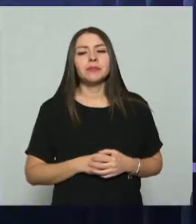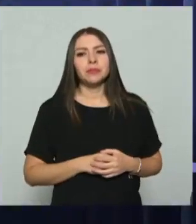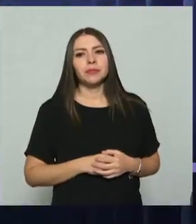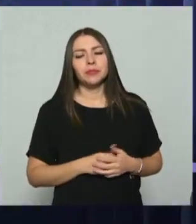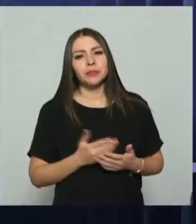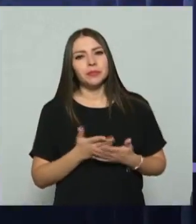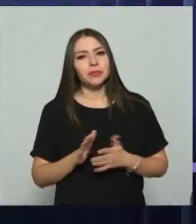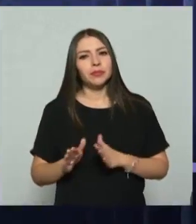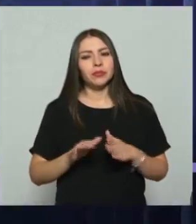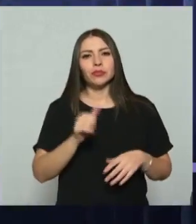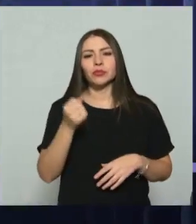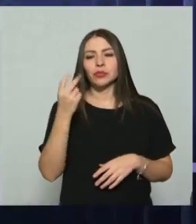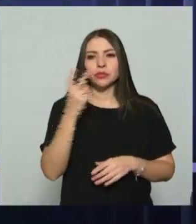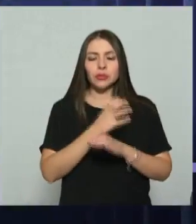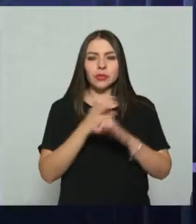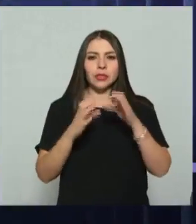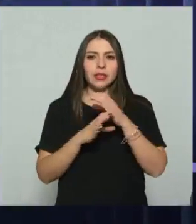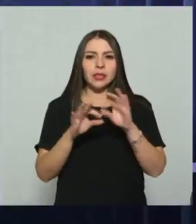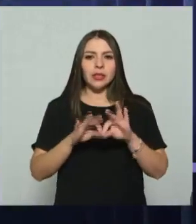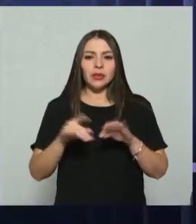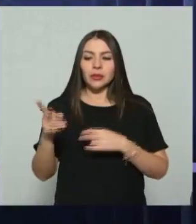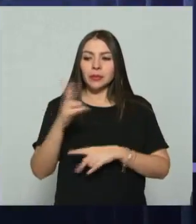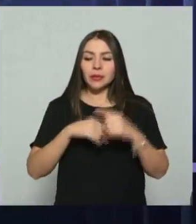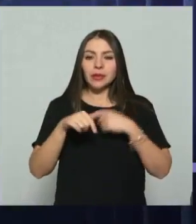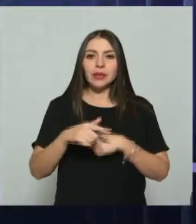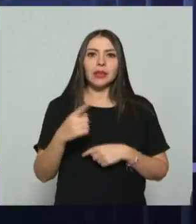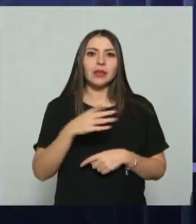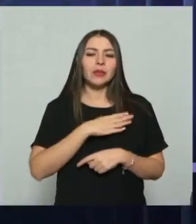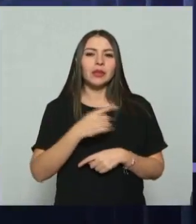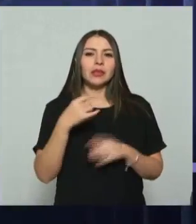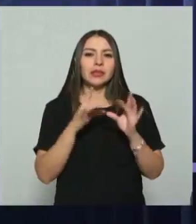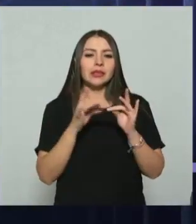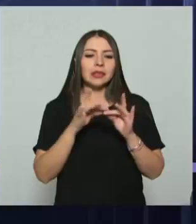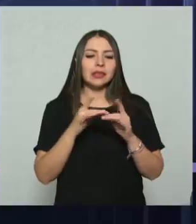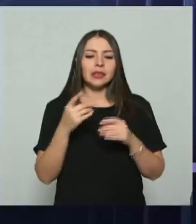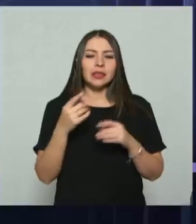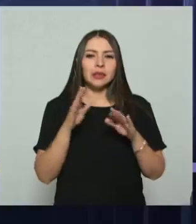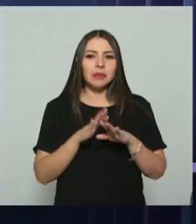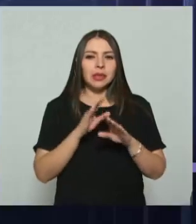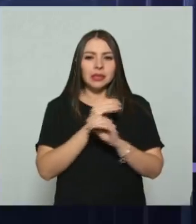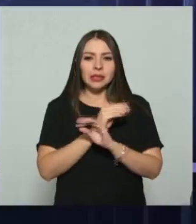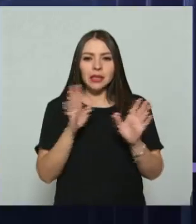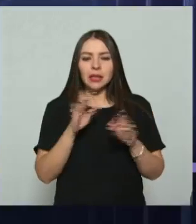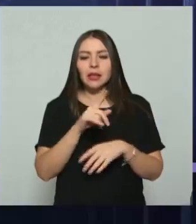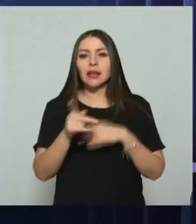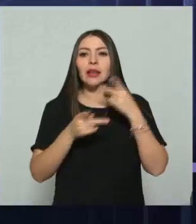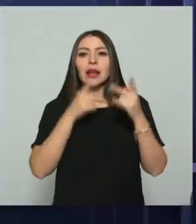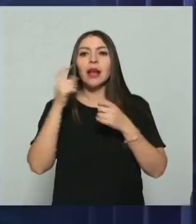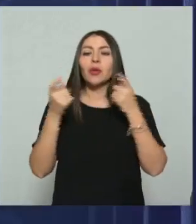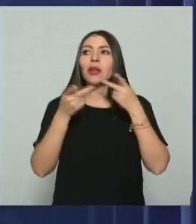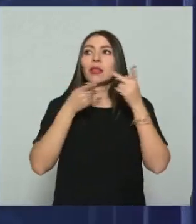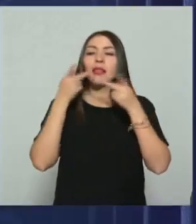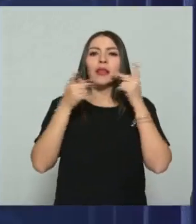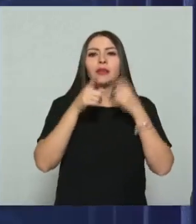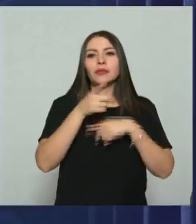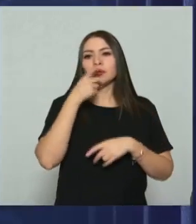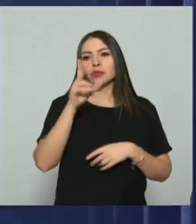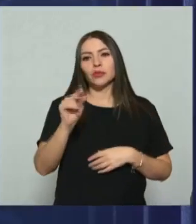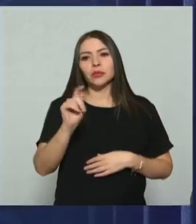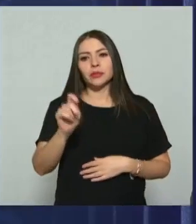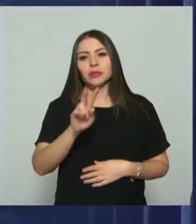de viva voz. Qué bueno que estás aquí presente para aclararnos todo esto y que desmientas estas publicaciones y